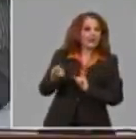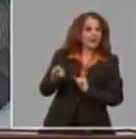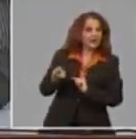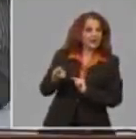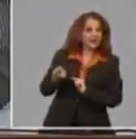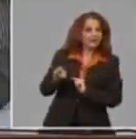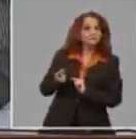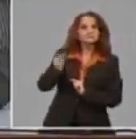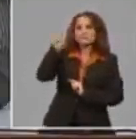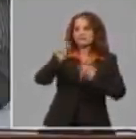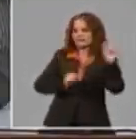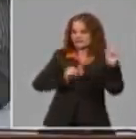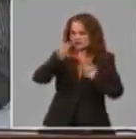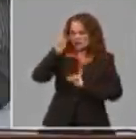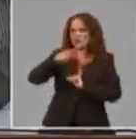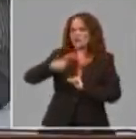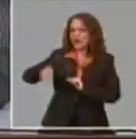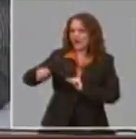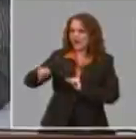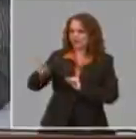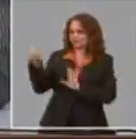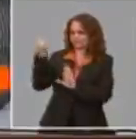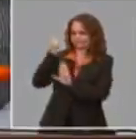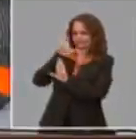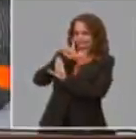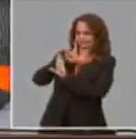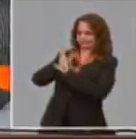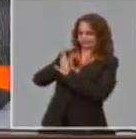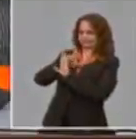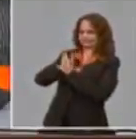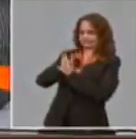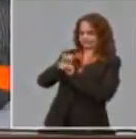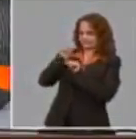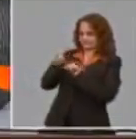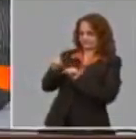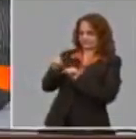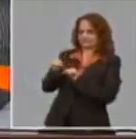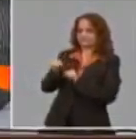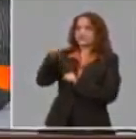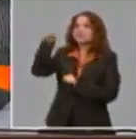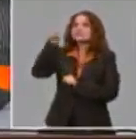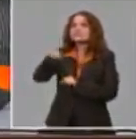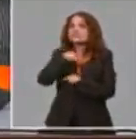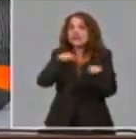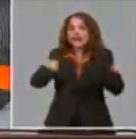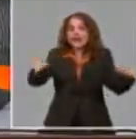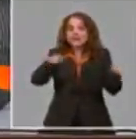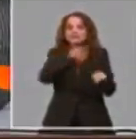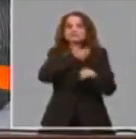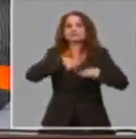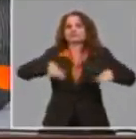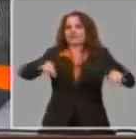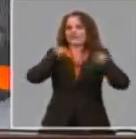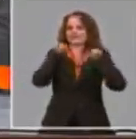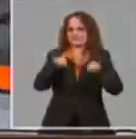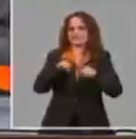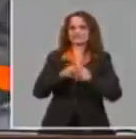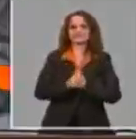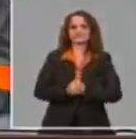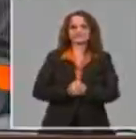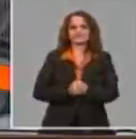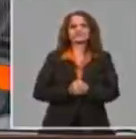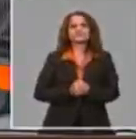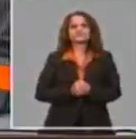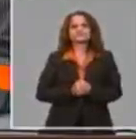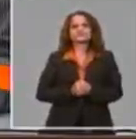y para nada agradable en nuestro sur a que insistirá de